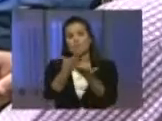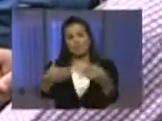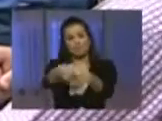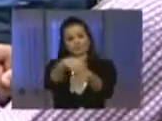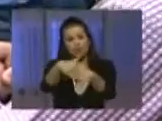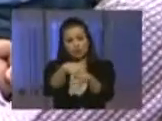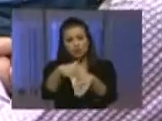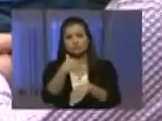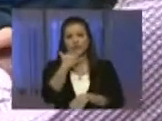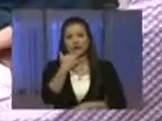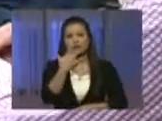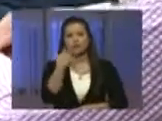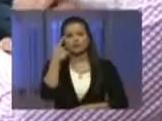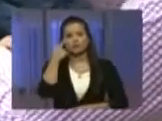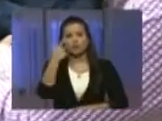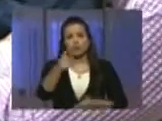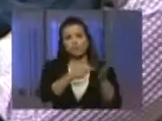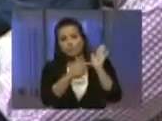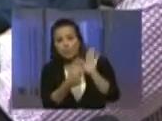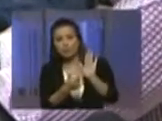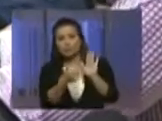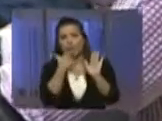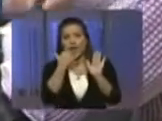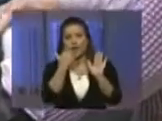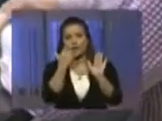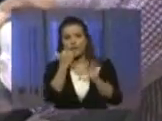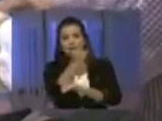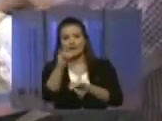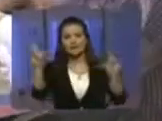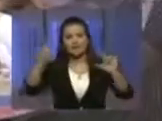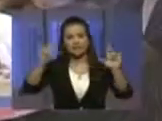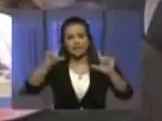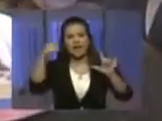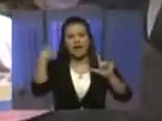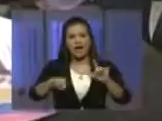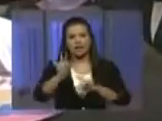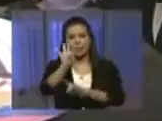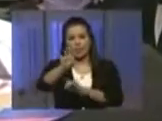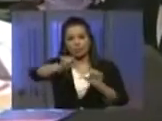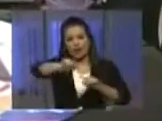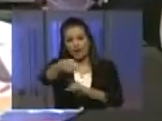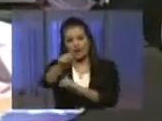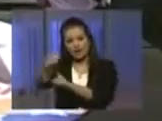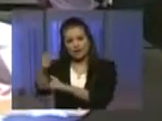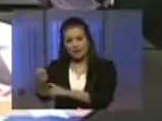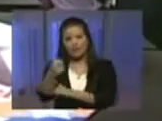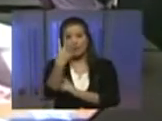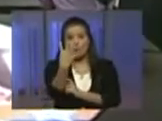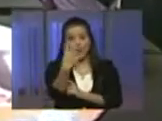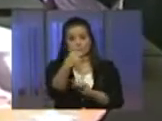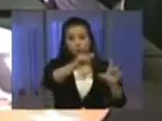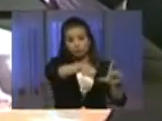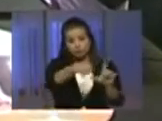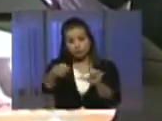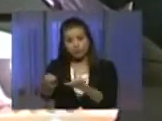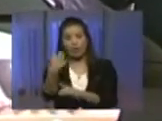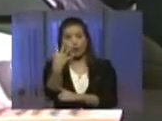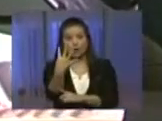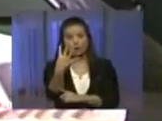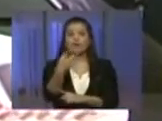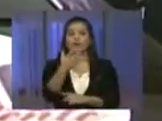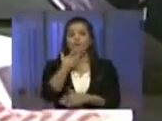si alguna de las imágenes que puedan ver en esta pantalla que tiene cuatro canales simultáneo puede